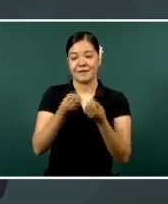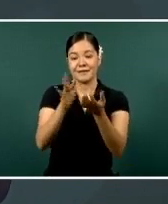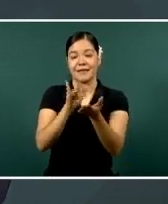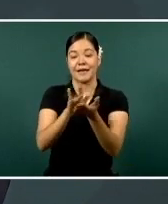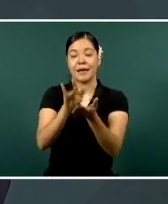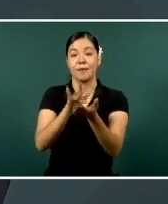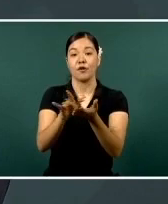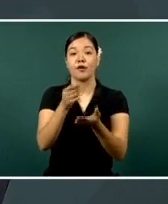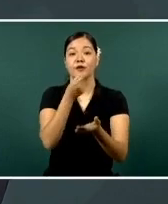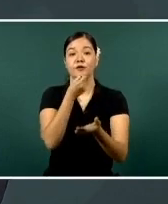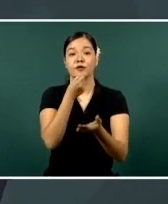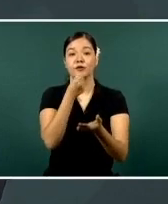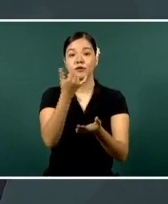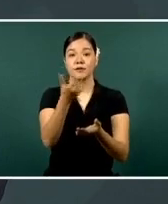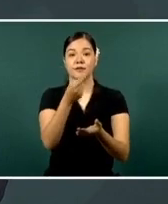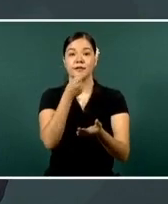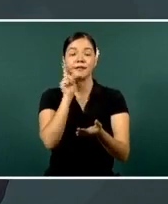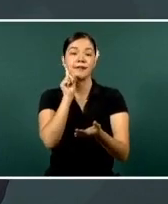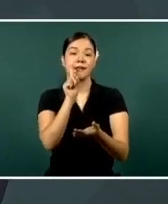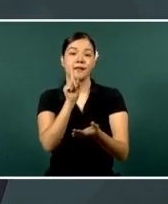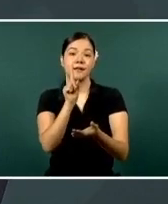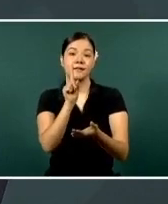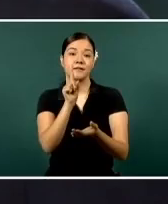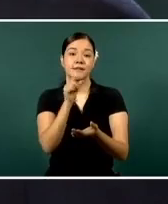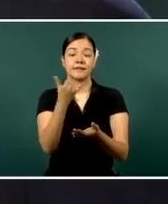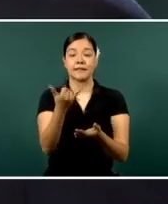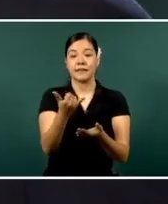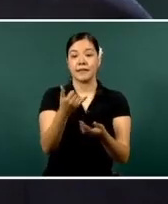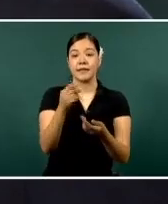Durango con discapacidad.